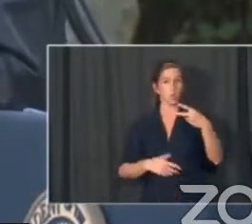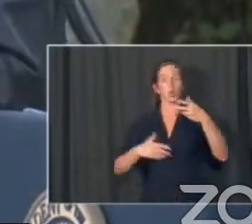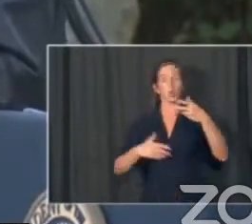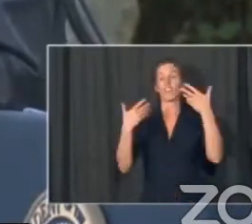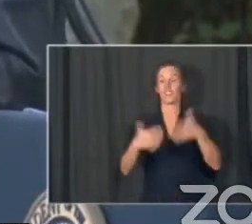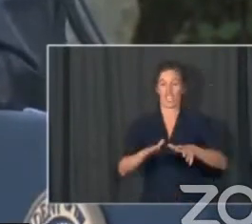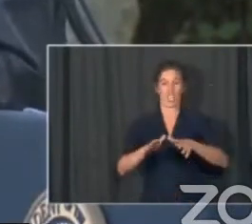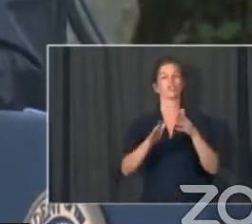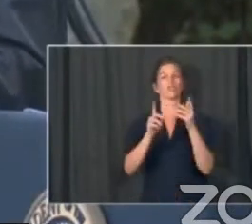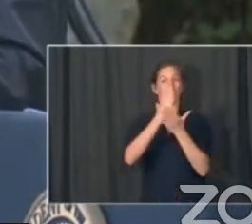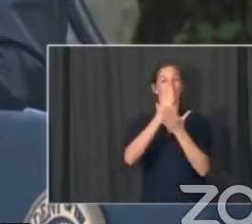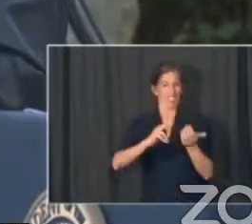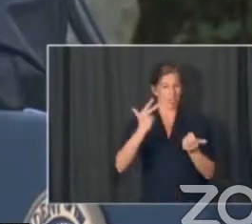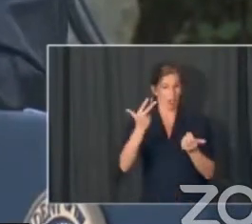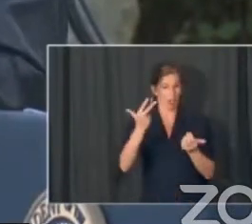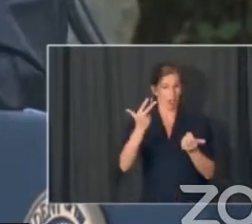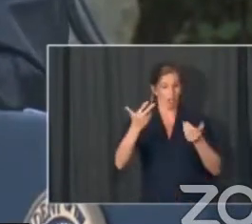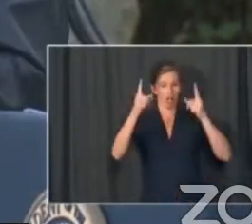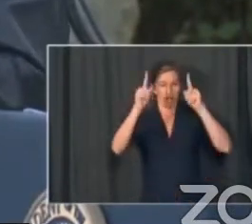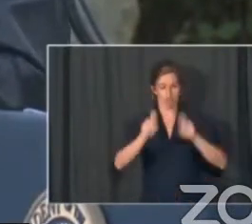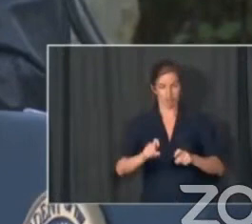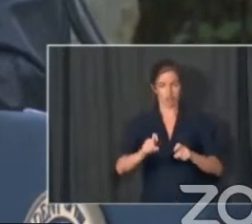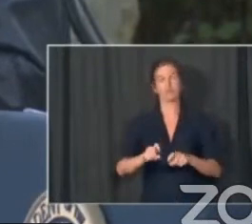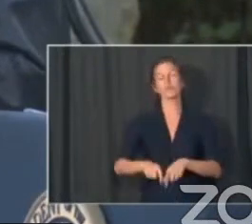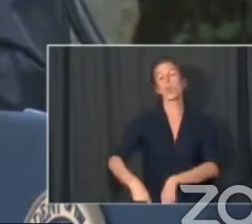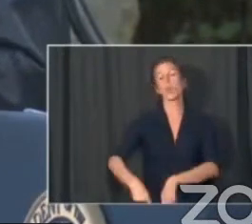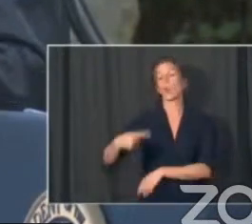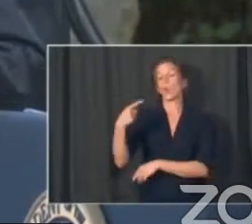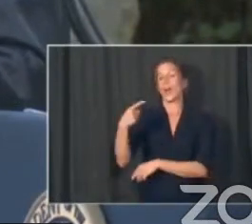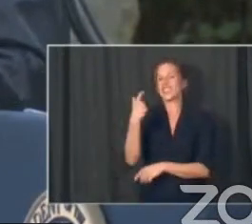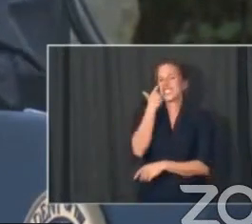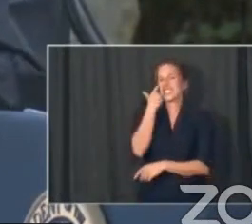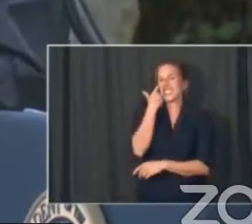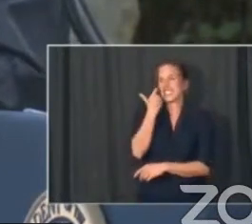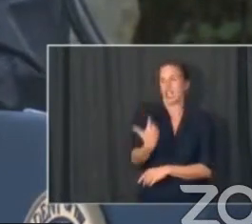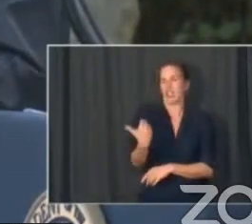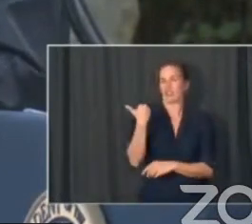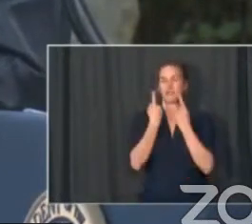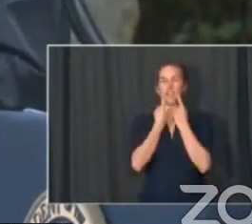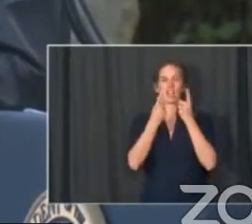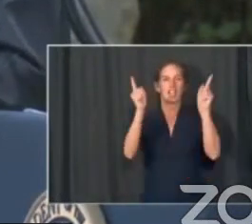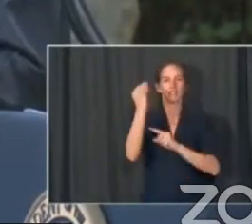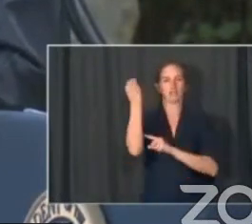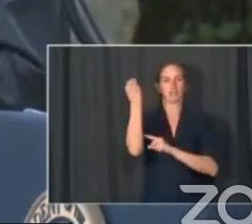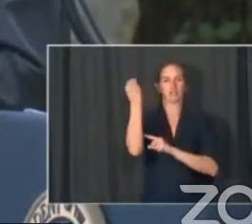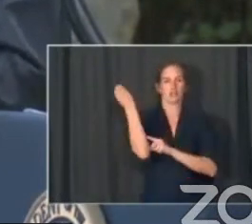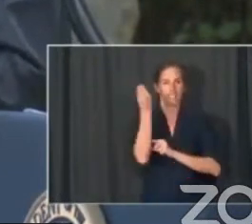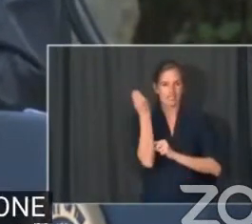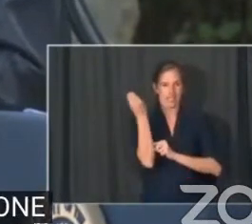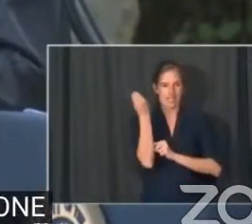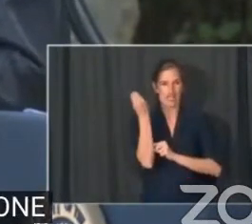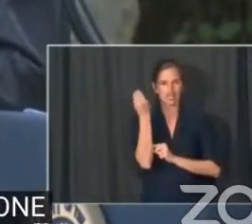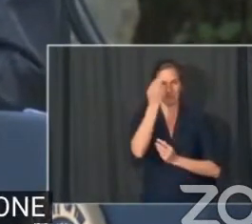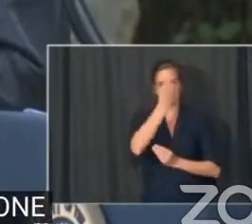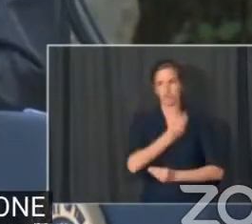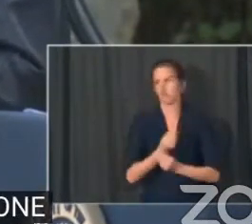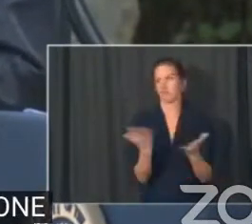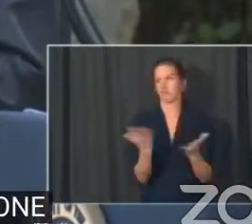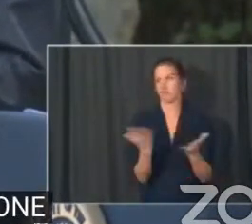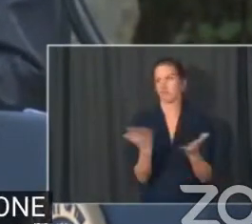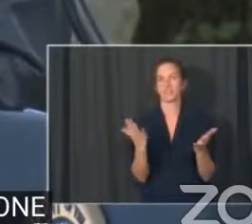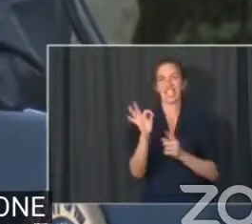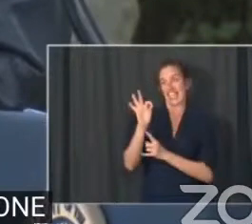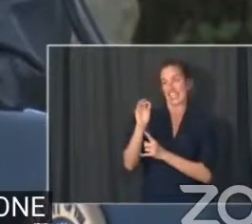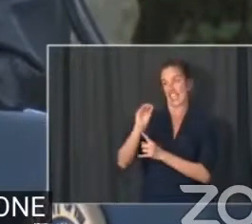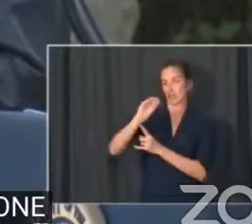phase fase 3 3 trial. de And ensayos. one of the 2 has announced on Monday to, I think, Ya thrilling information that 2 han sido they muy had